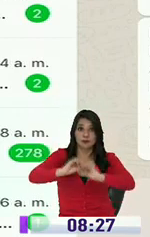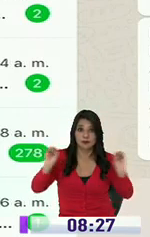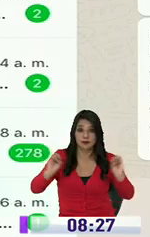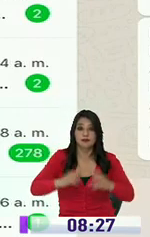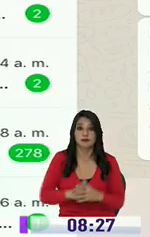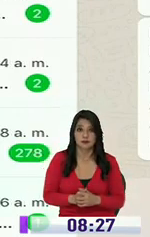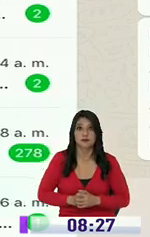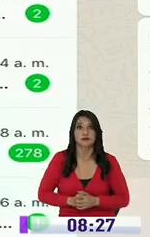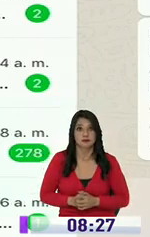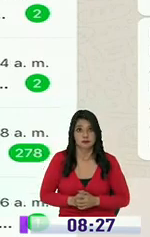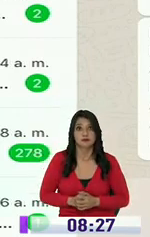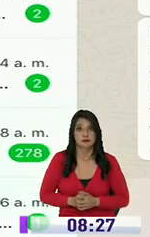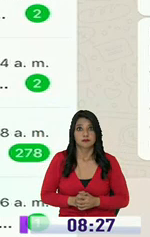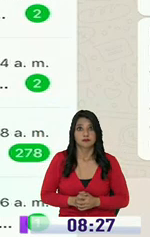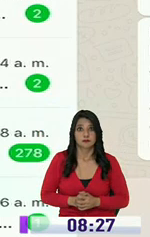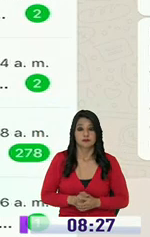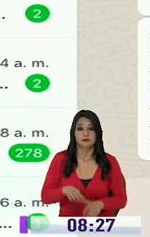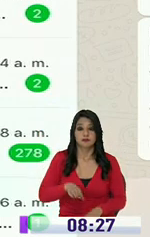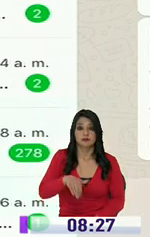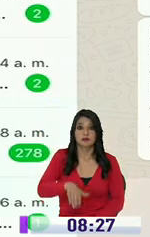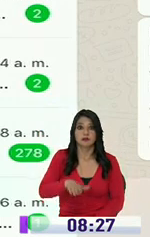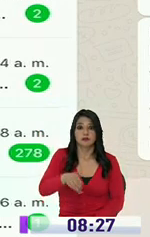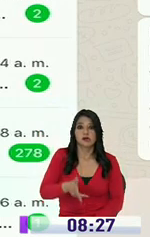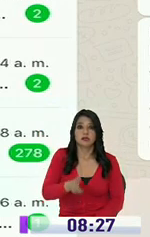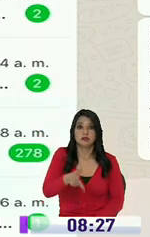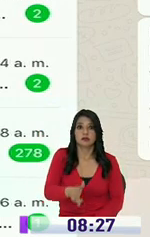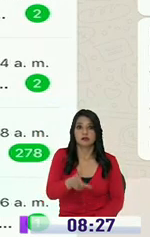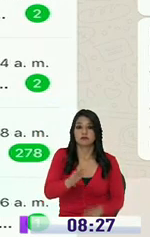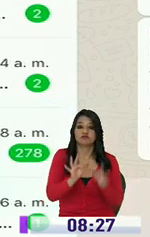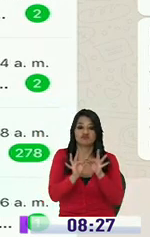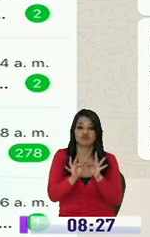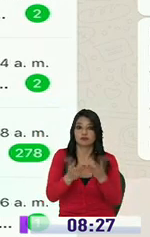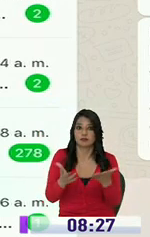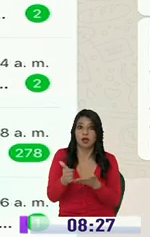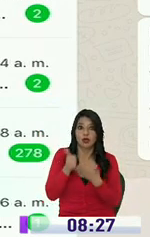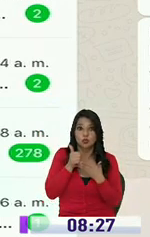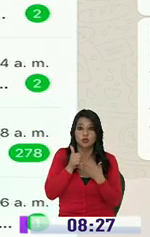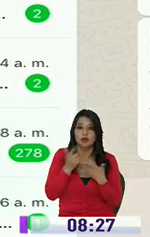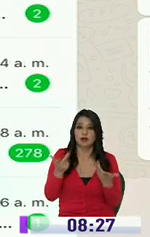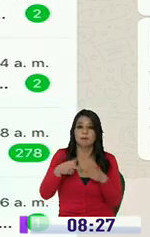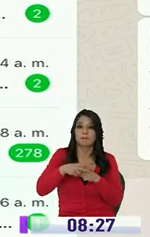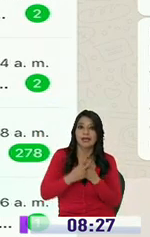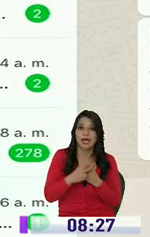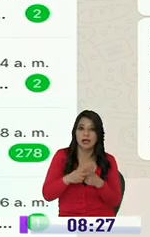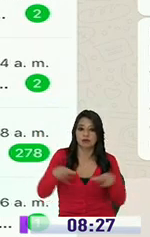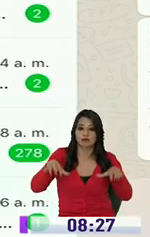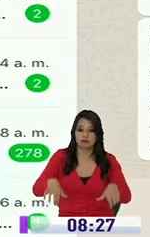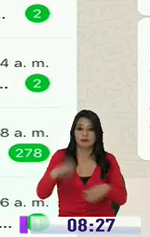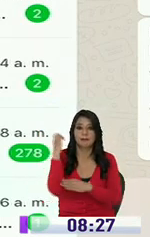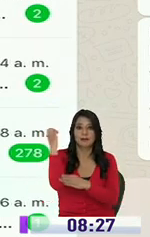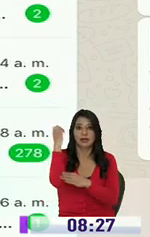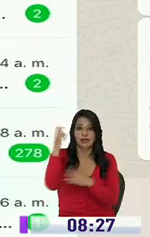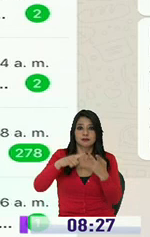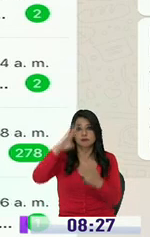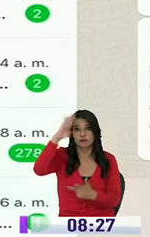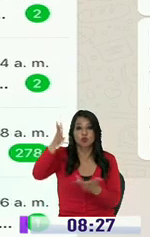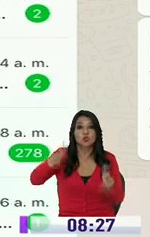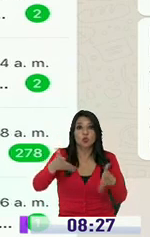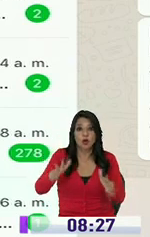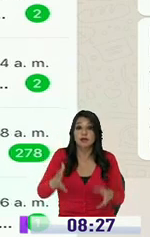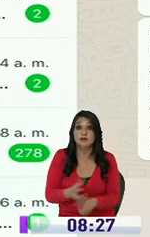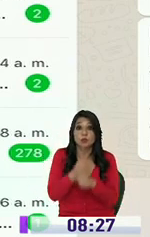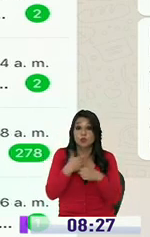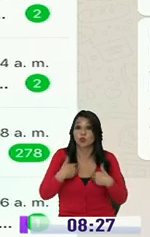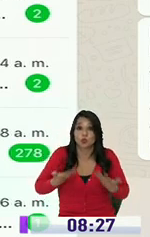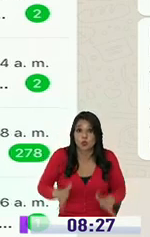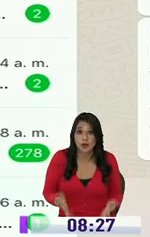y la lleva, dice, se está presentando baches. No hay auxilio mecánico, no hay puesto de salud de emergencia. Si hablamos de la policía, no hay. El seguro ya no existe,